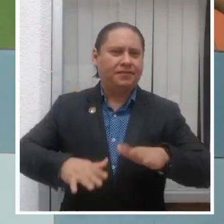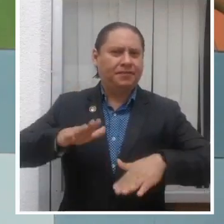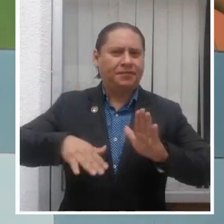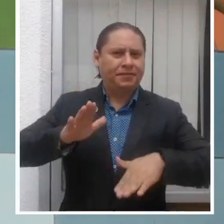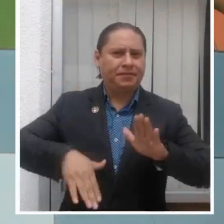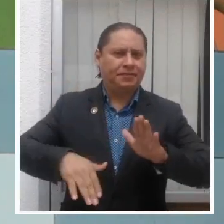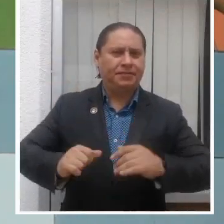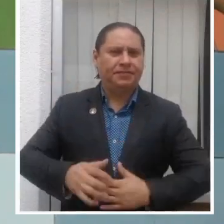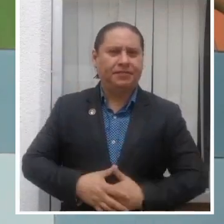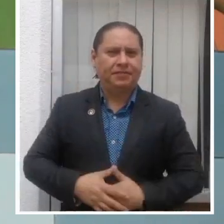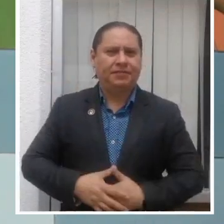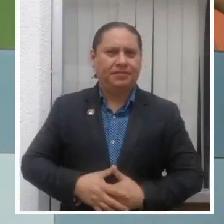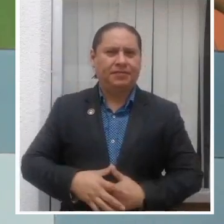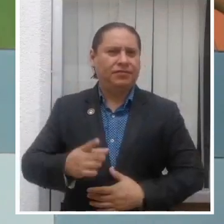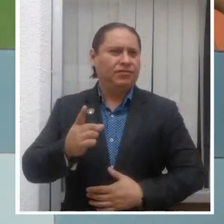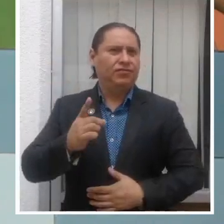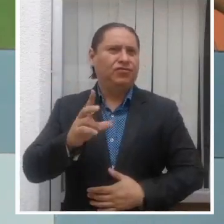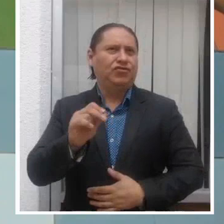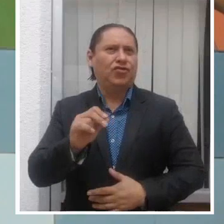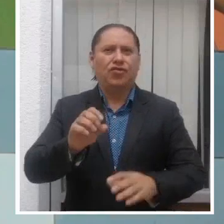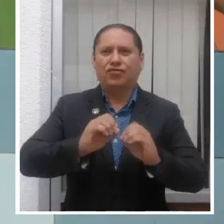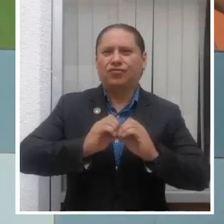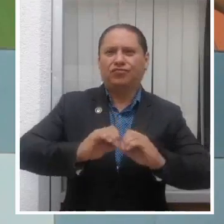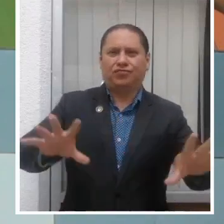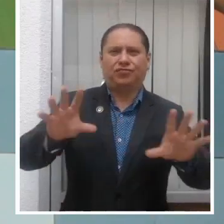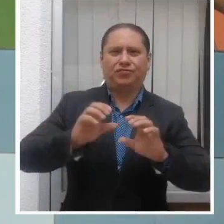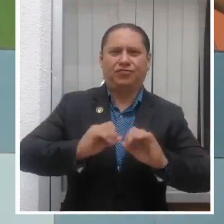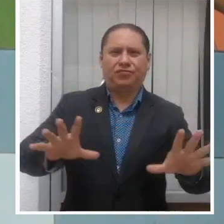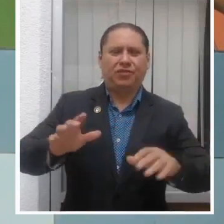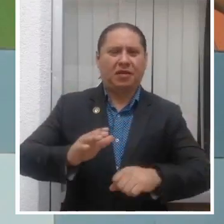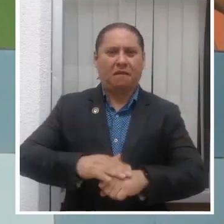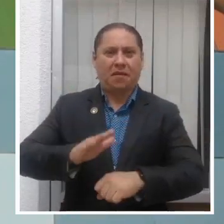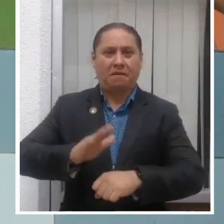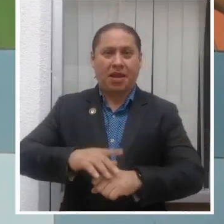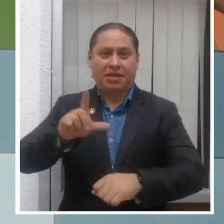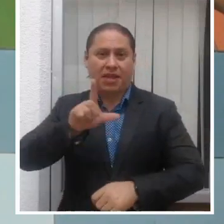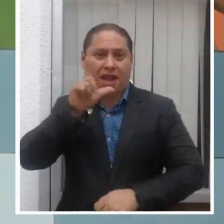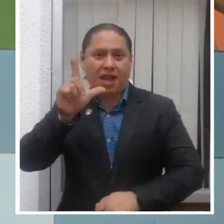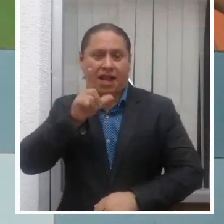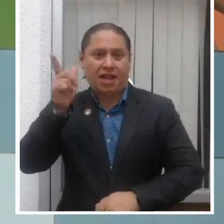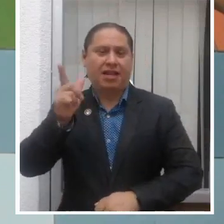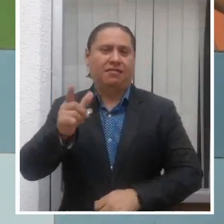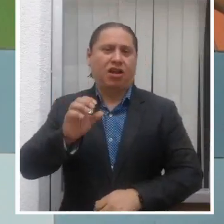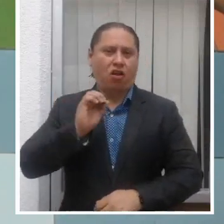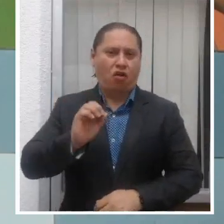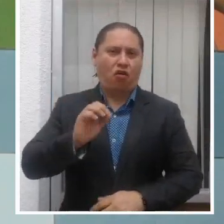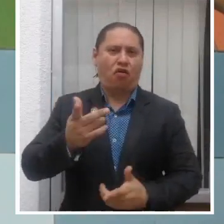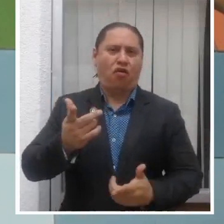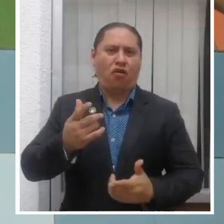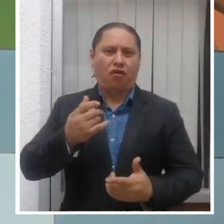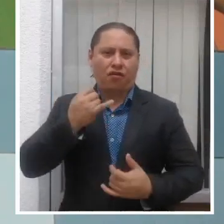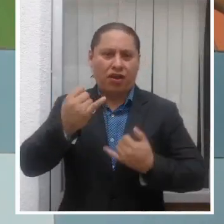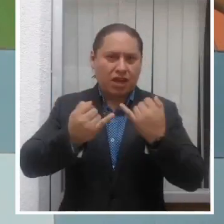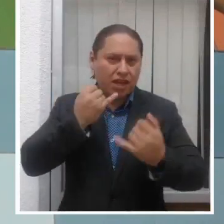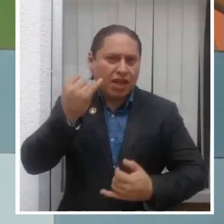veces no se le da difusión, y más a nuestras lenguas, no se le da difusión, nos